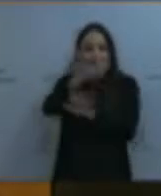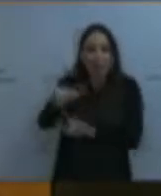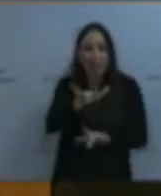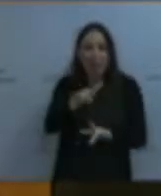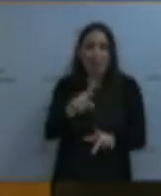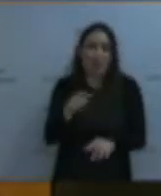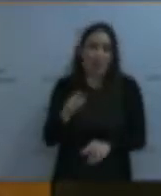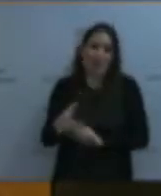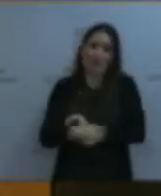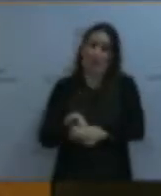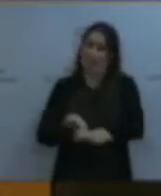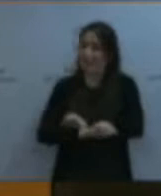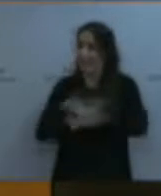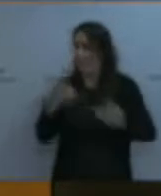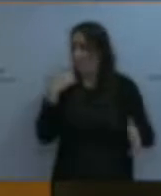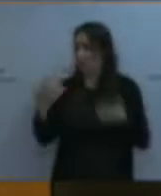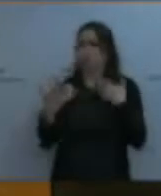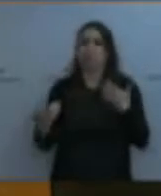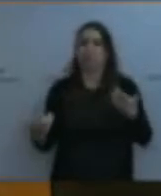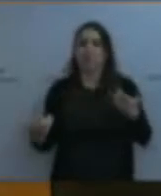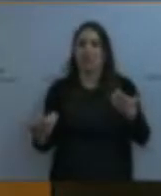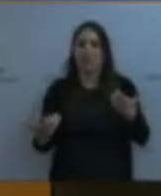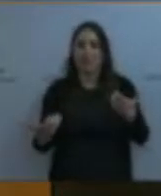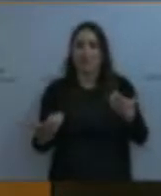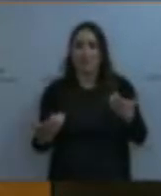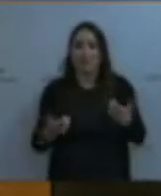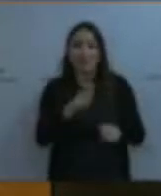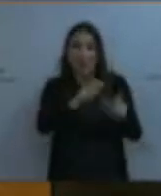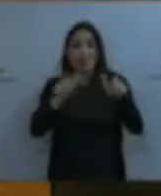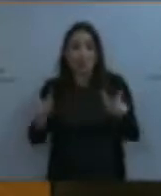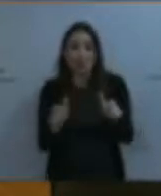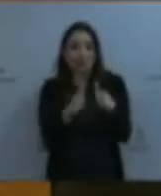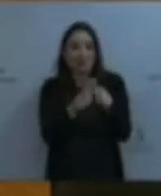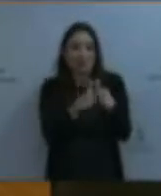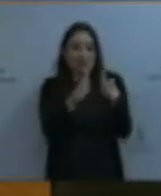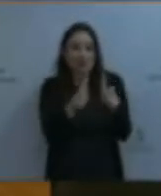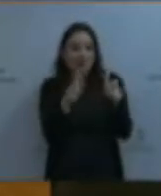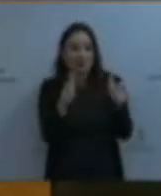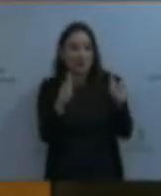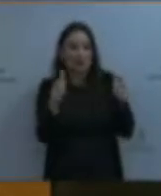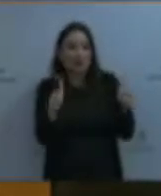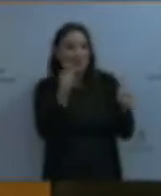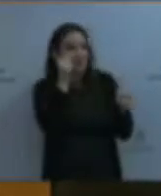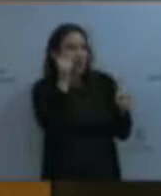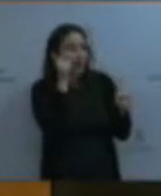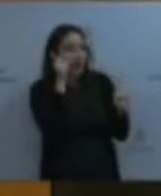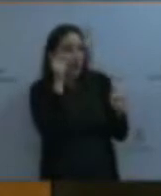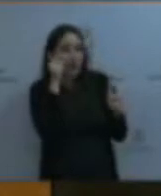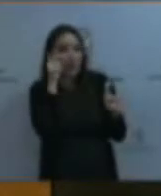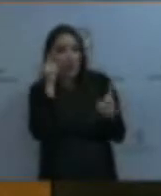vista. Como ve, llega cada vez más la gente que se da cuenta de que están